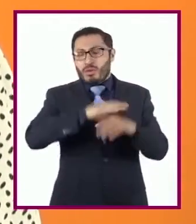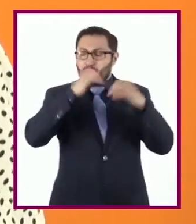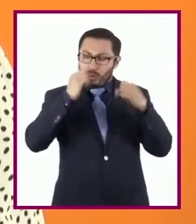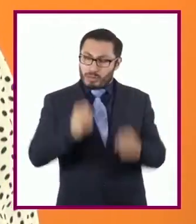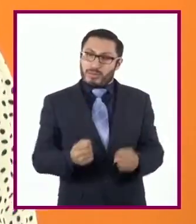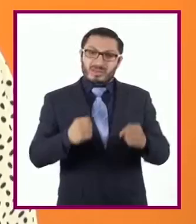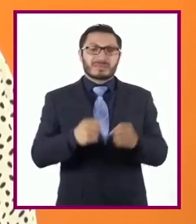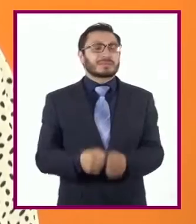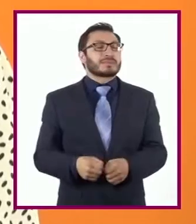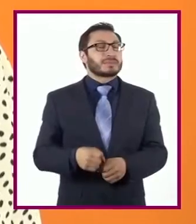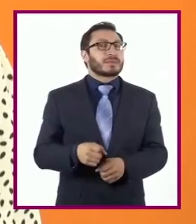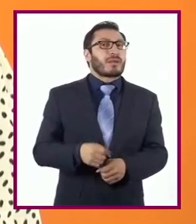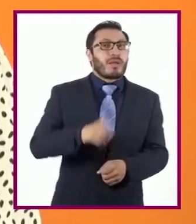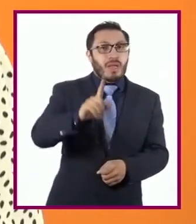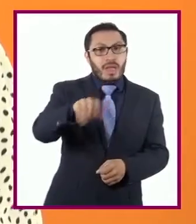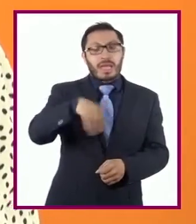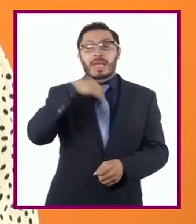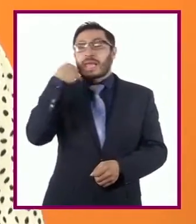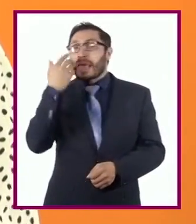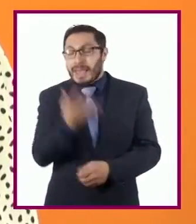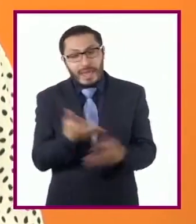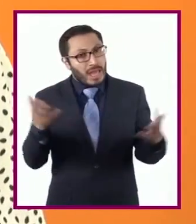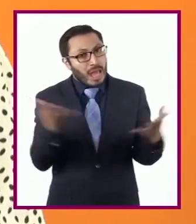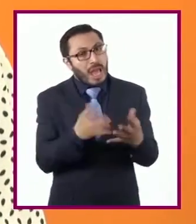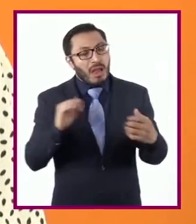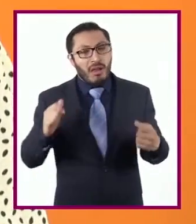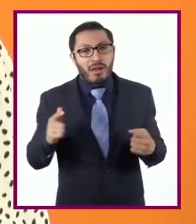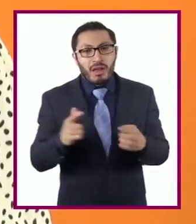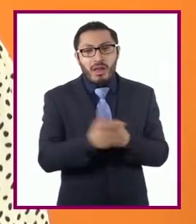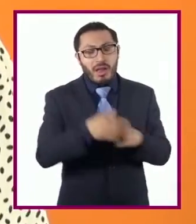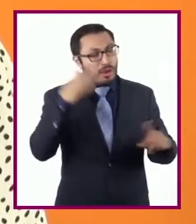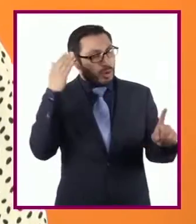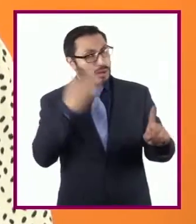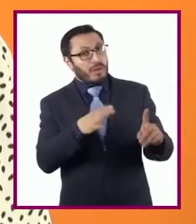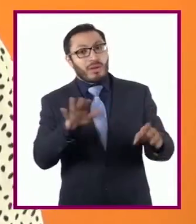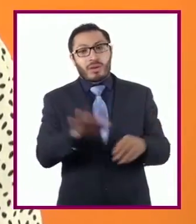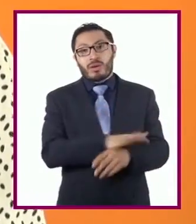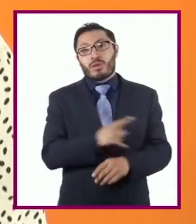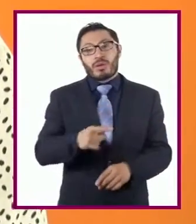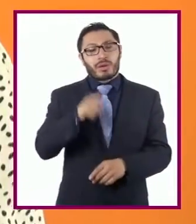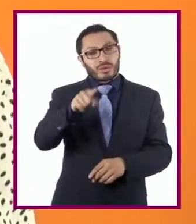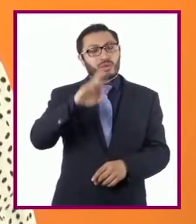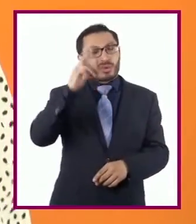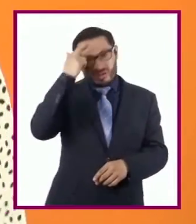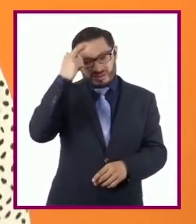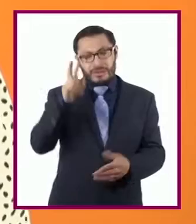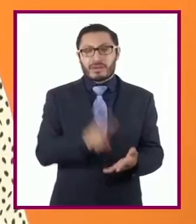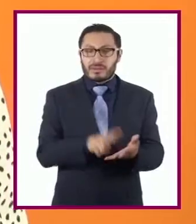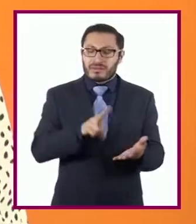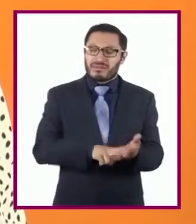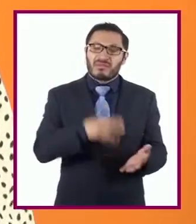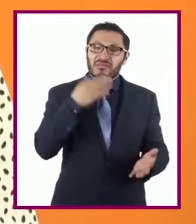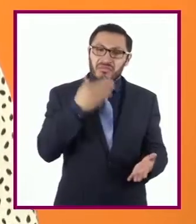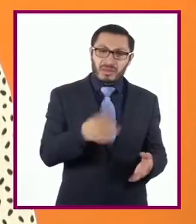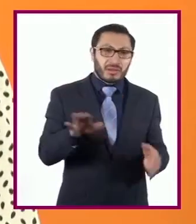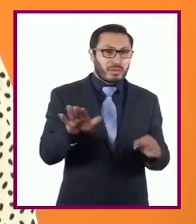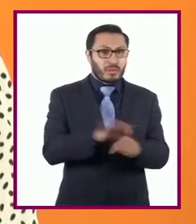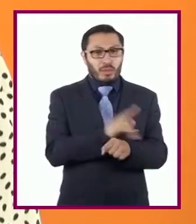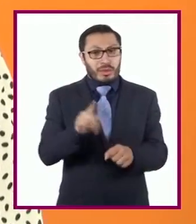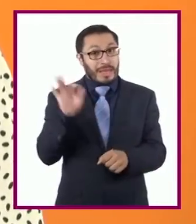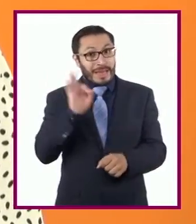vida quieres hacer esto, porque también tienes que saber que se vale que en algún futuro, muchos años